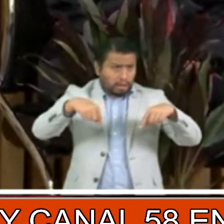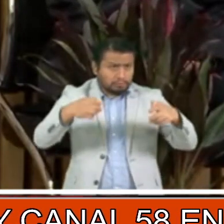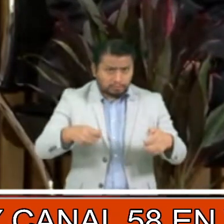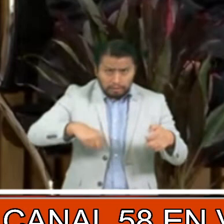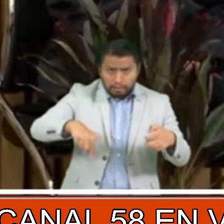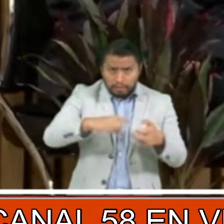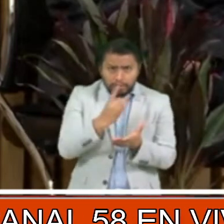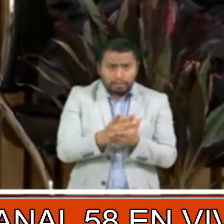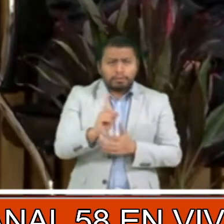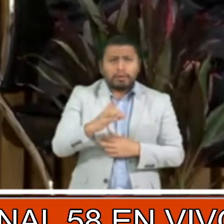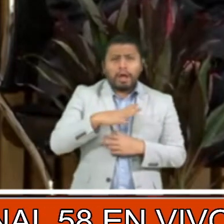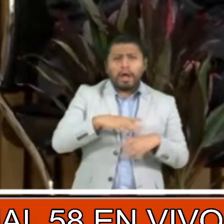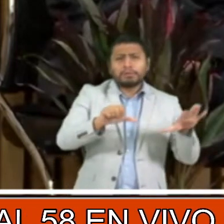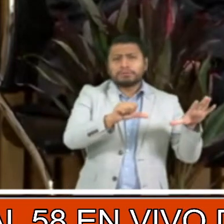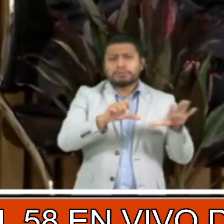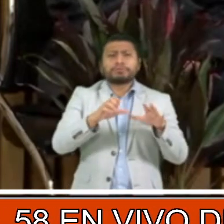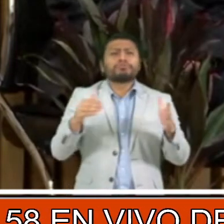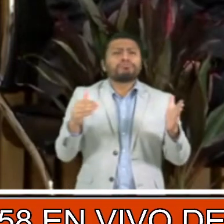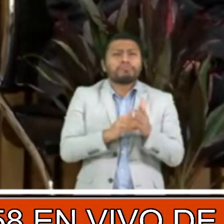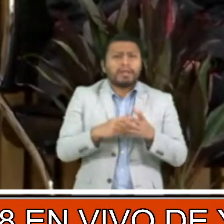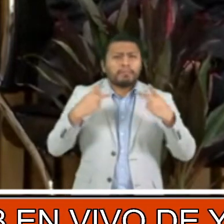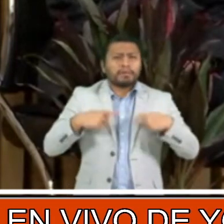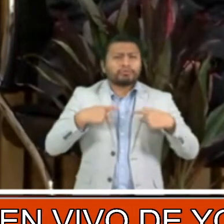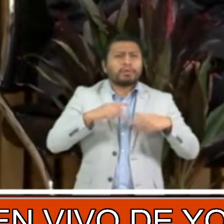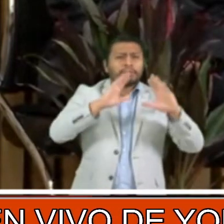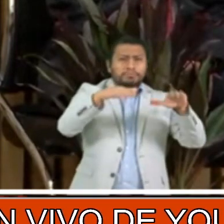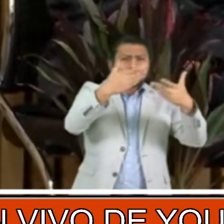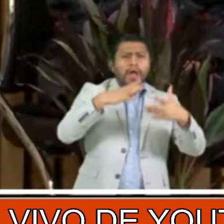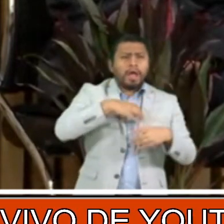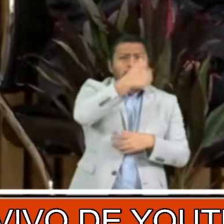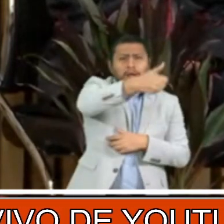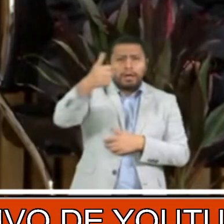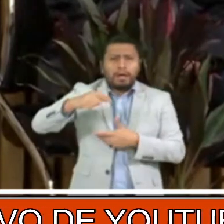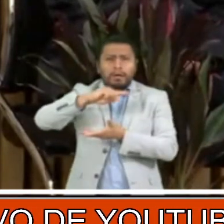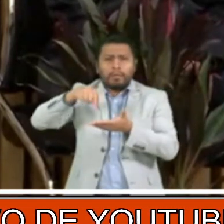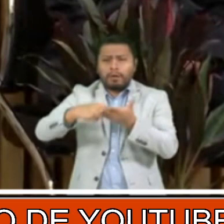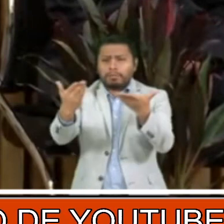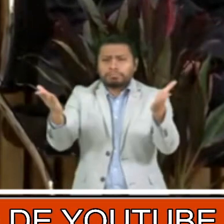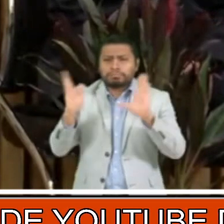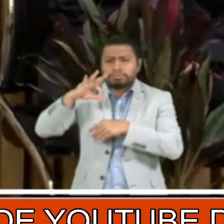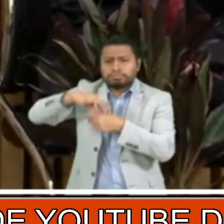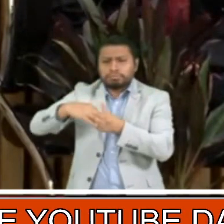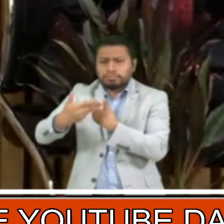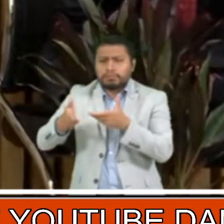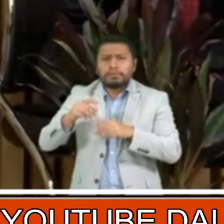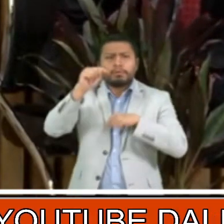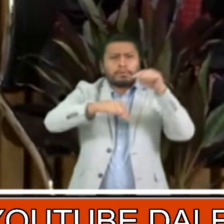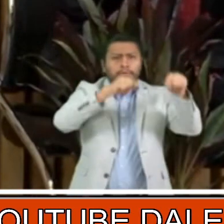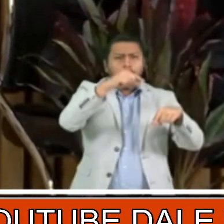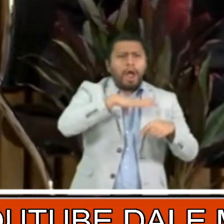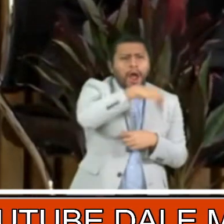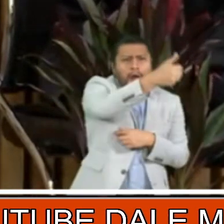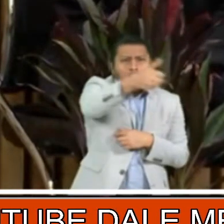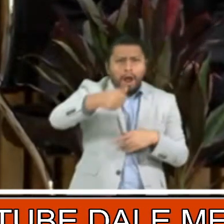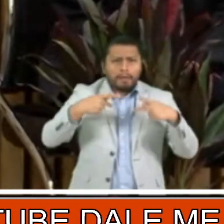hoy son más de 600,000 ciudadanas y ciudadanos que están en cada casilla, que están en cada ciudadana y en cada